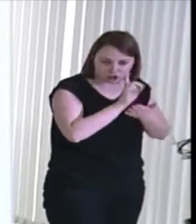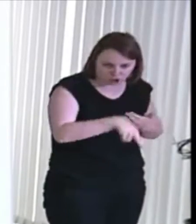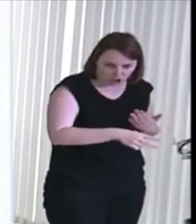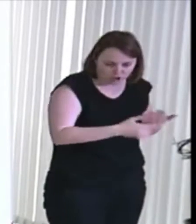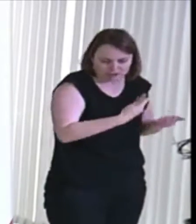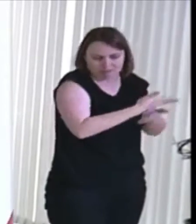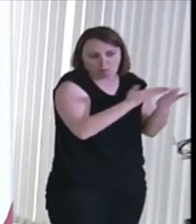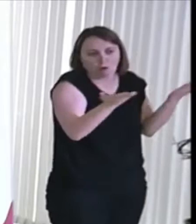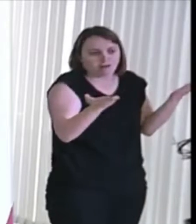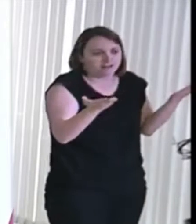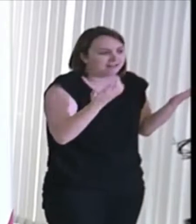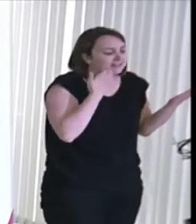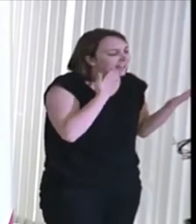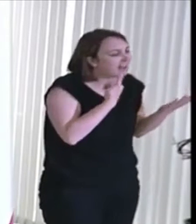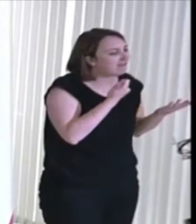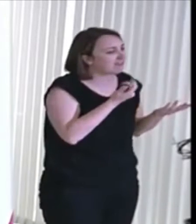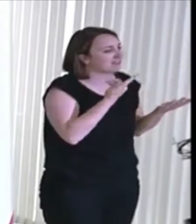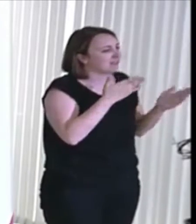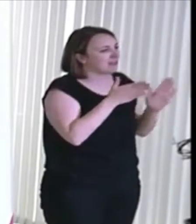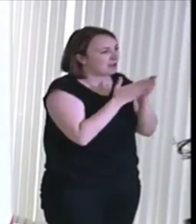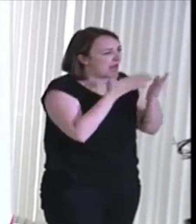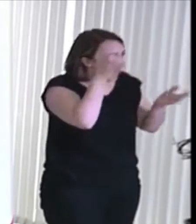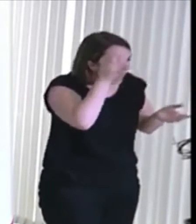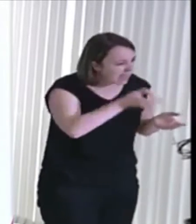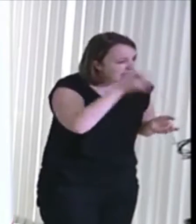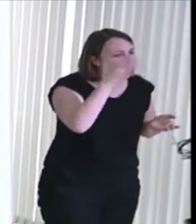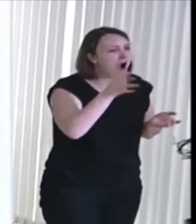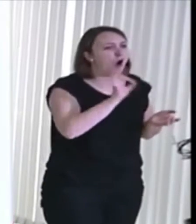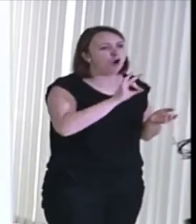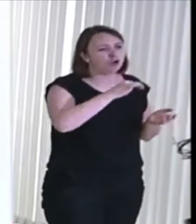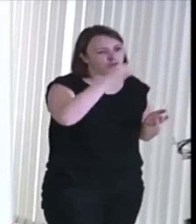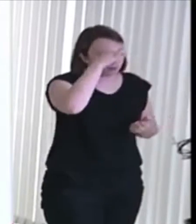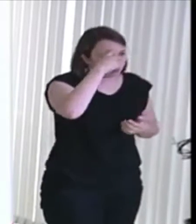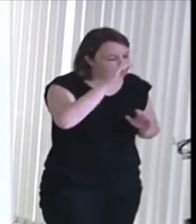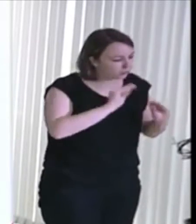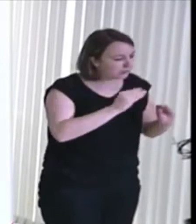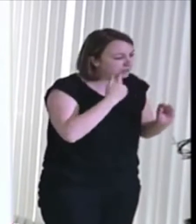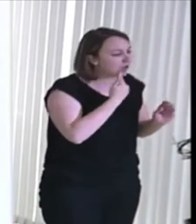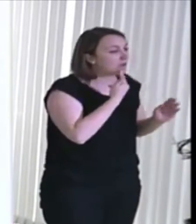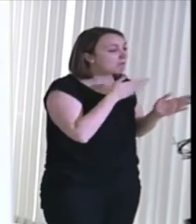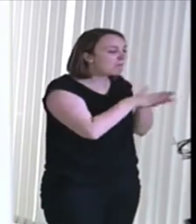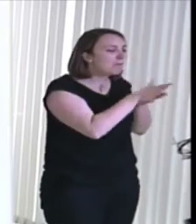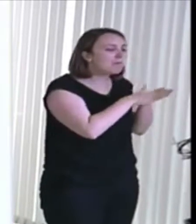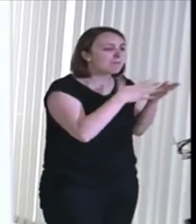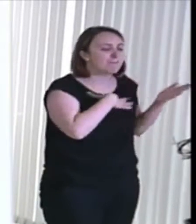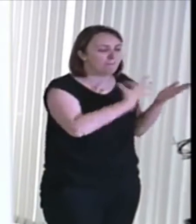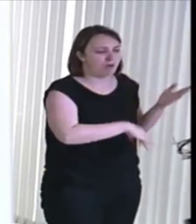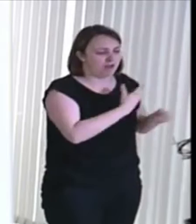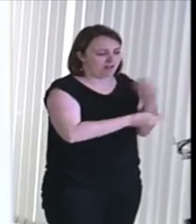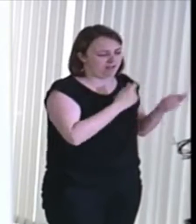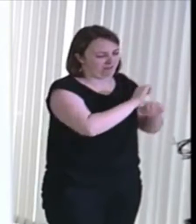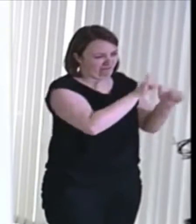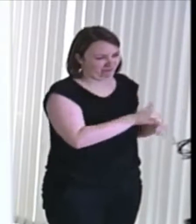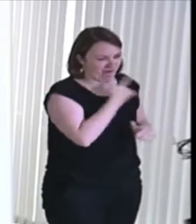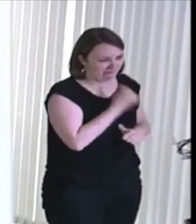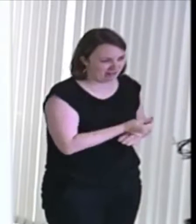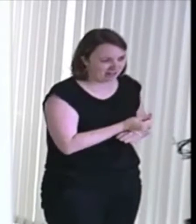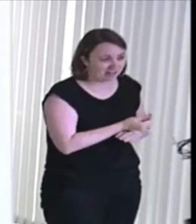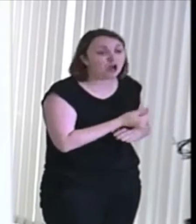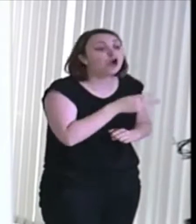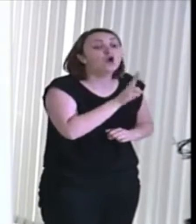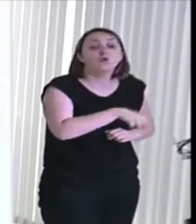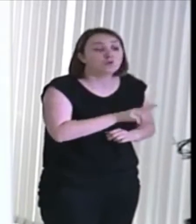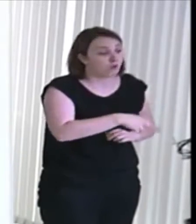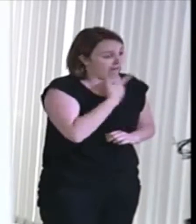quiera compartir y visibilizar un poco sus ideas, compartir conocimientos, lo pueda hacer de una manera fácil, ¿no? Que nunca es fácil,